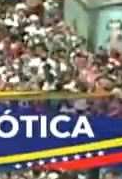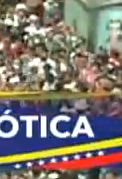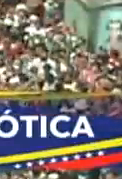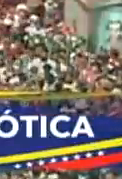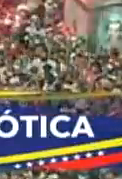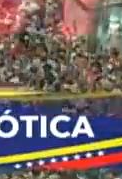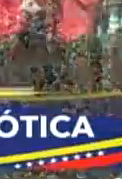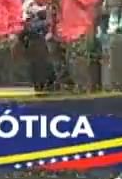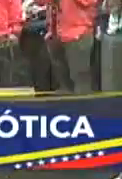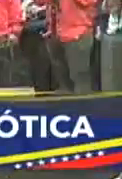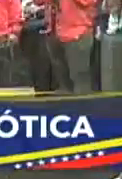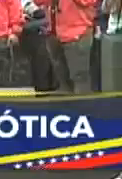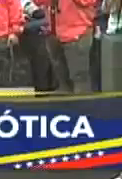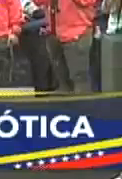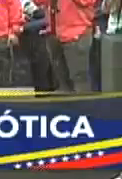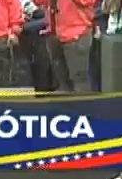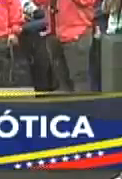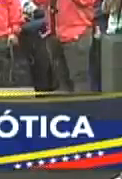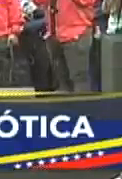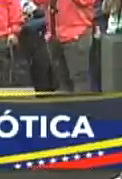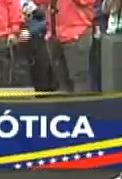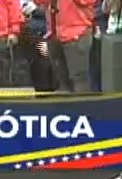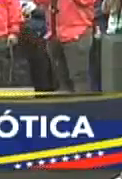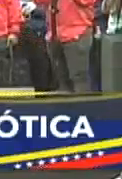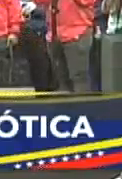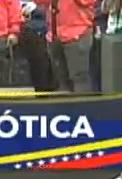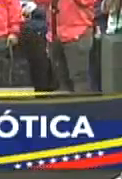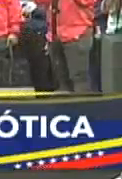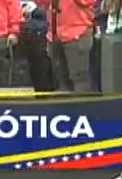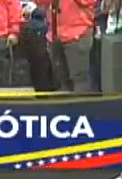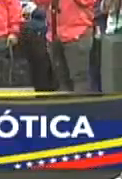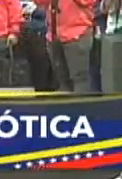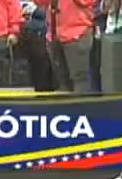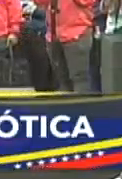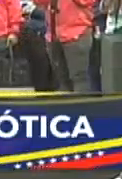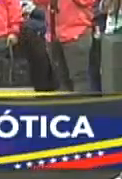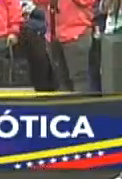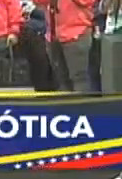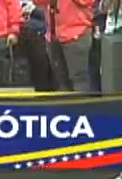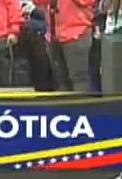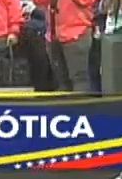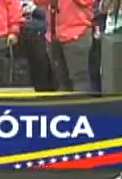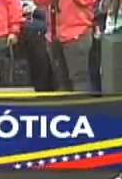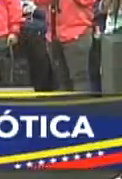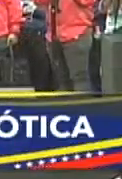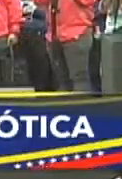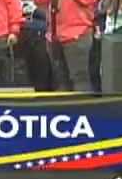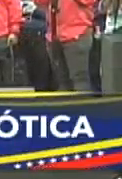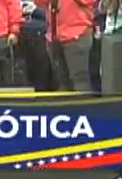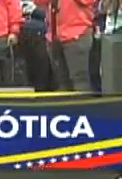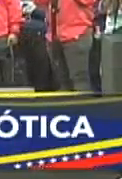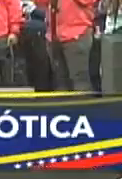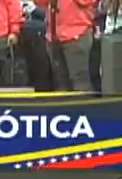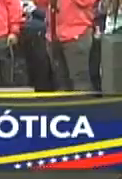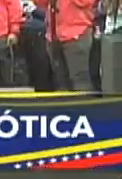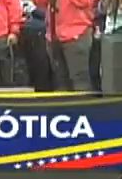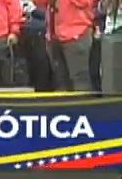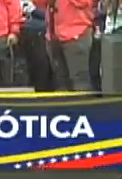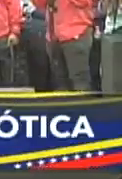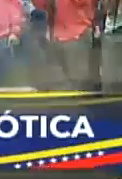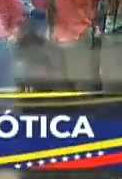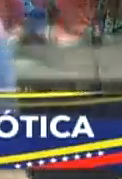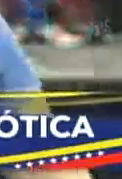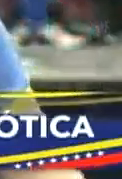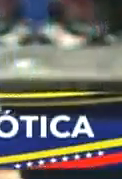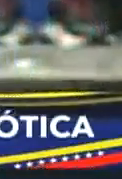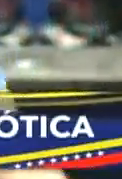lo sublime, para conquistar los sueños de nuestros libertadores. Esta generación no le quedará mal a la patria